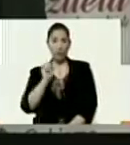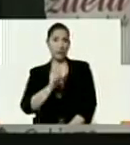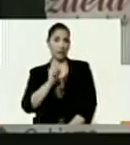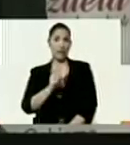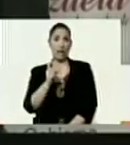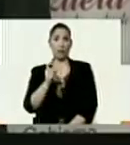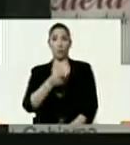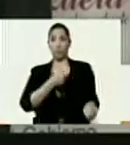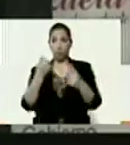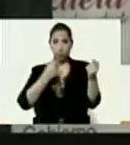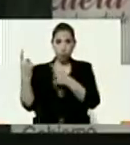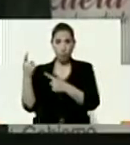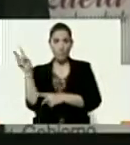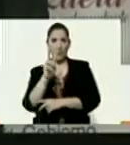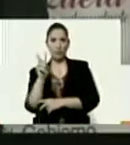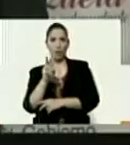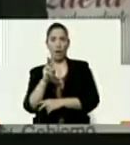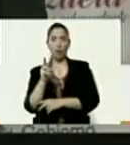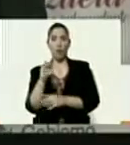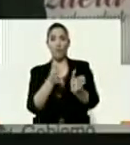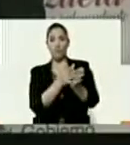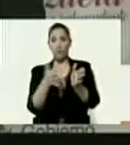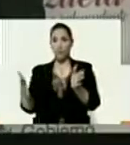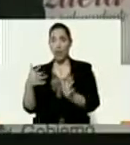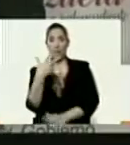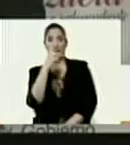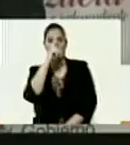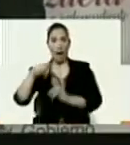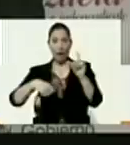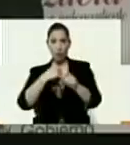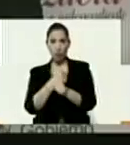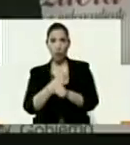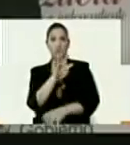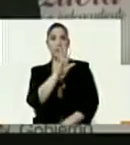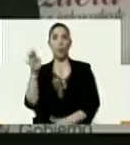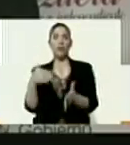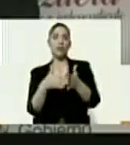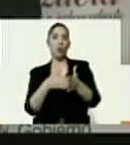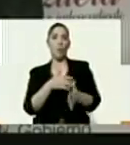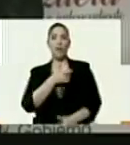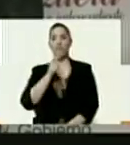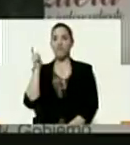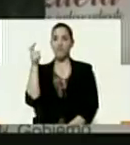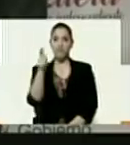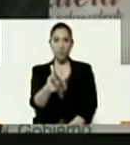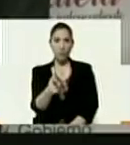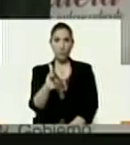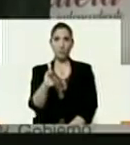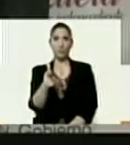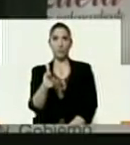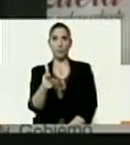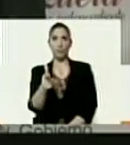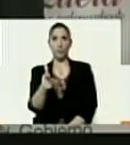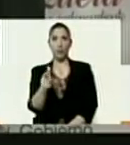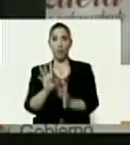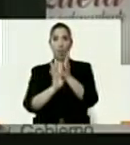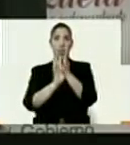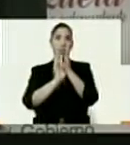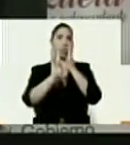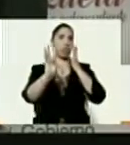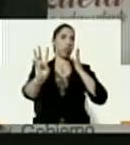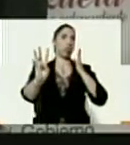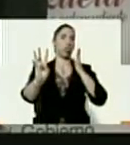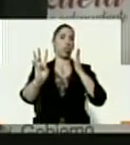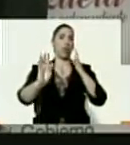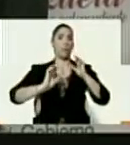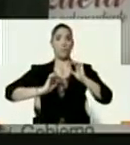número de venezolanos en un lapso de 3 años? 55 mil viajes en autobús. Sería una fila de autobuses interminable que